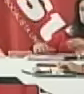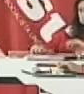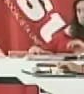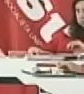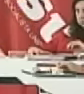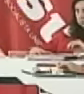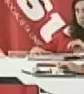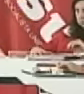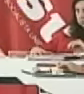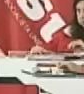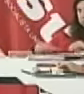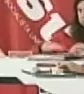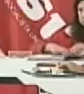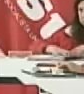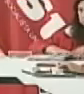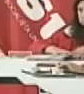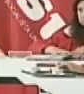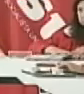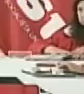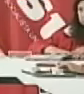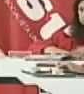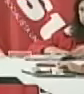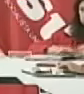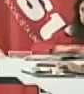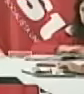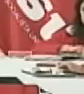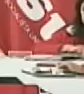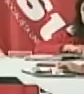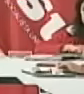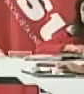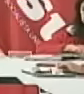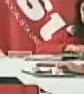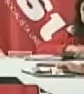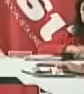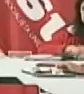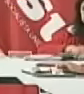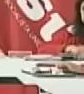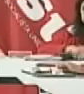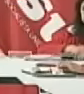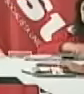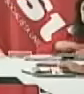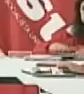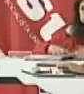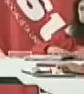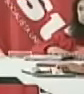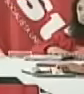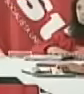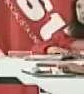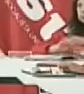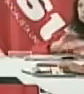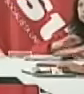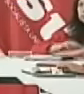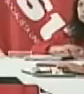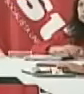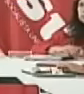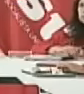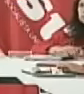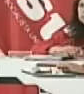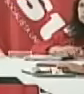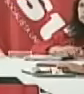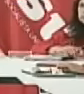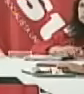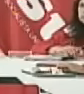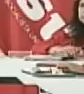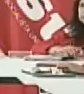y fue echado del poder. ¿Quién vino? Juan Vicente Gómez, que se convirtió en uno